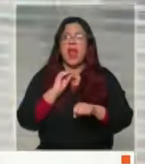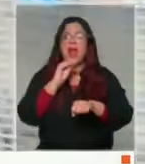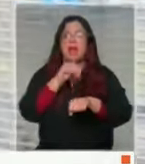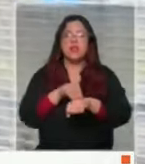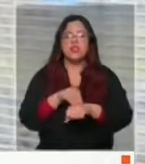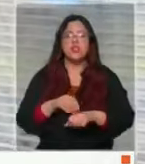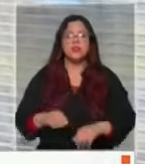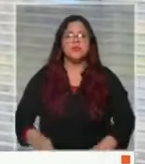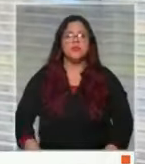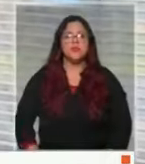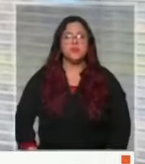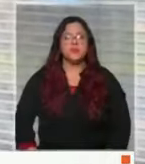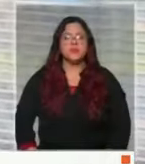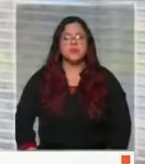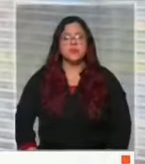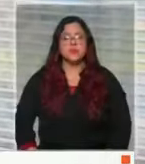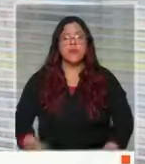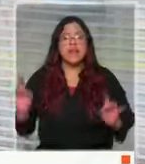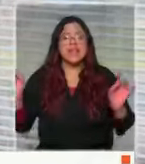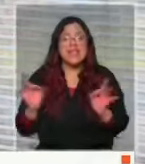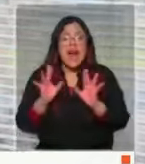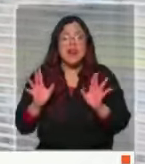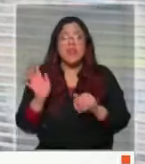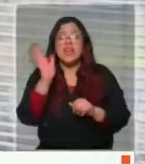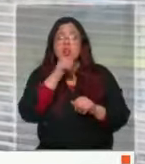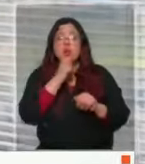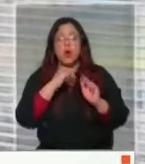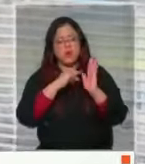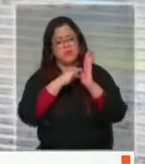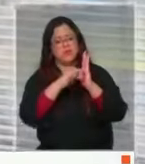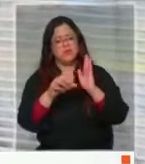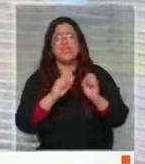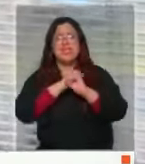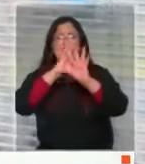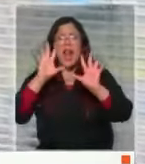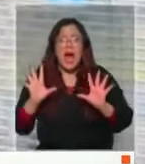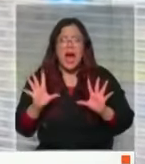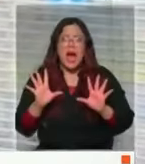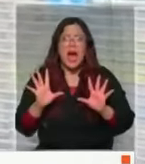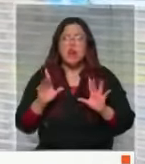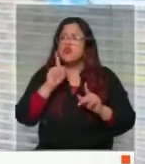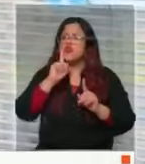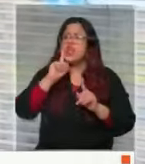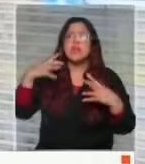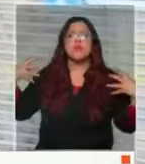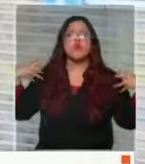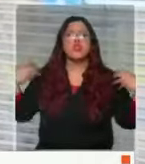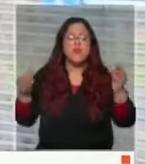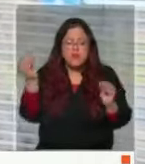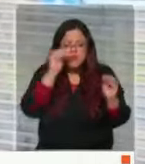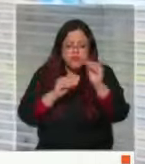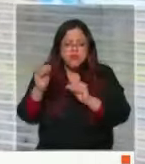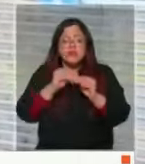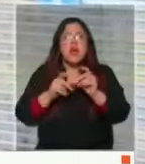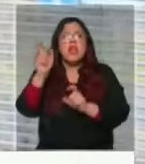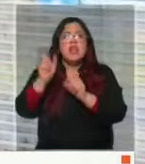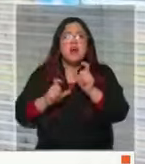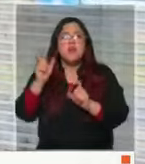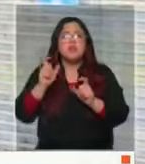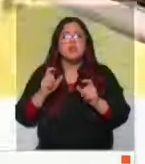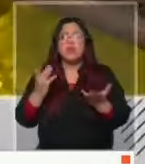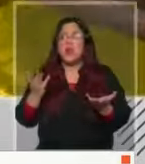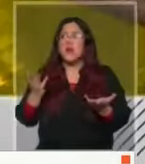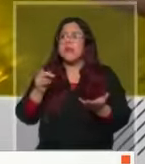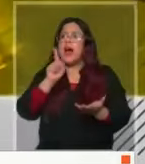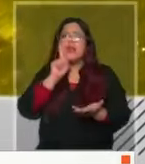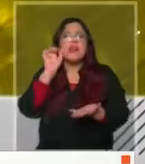Yo diría que lo más grave es que al no tener rótulos claros al consumidor y no tener claridad de quiénes los fabrica, el consumidor finalmente no tiene con quién reclamar.